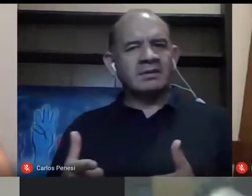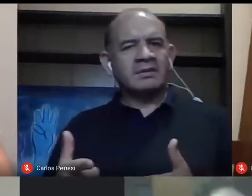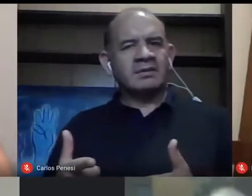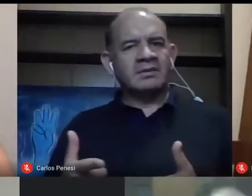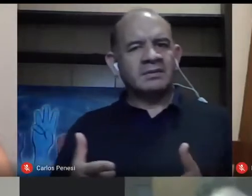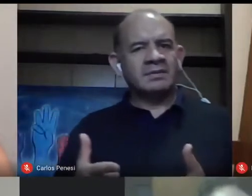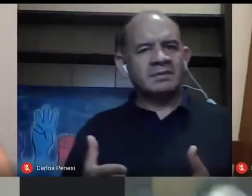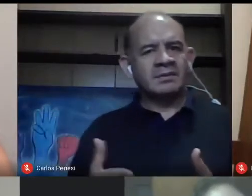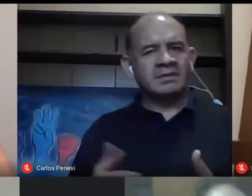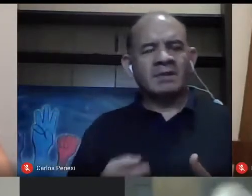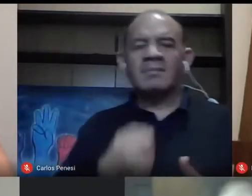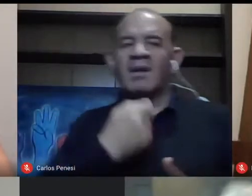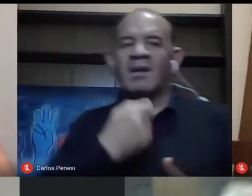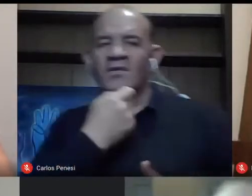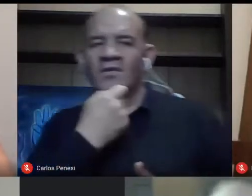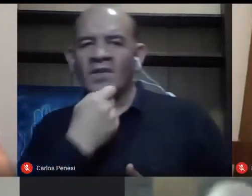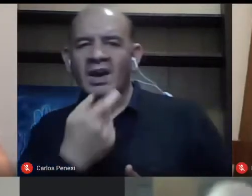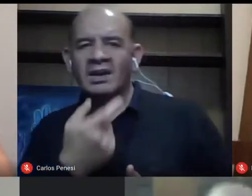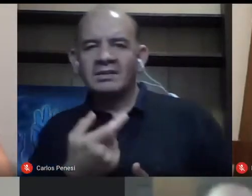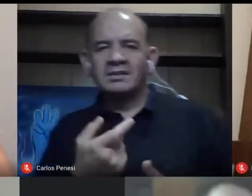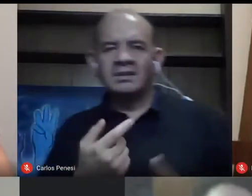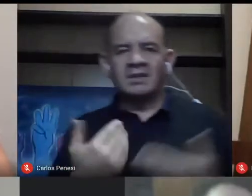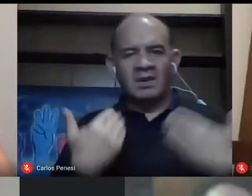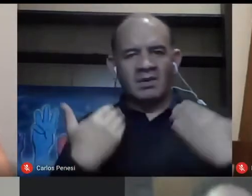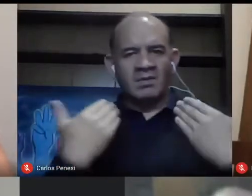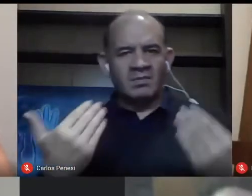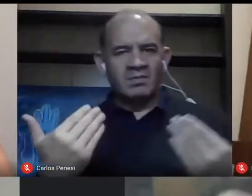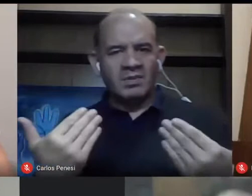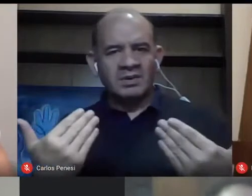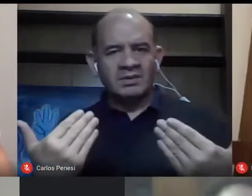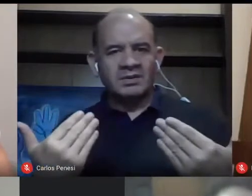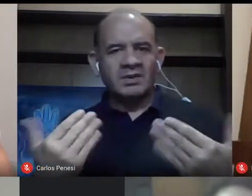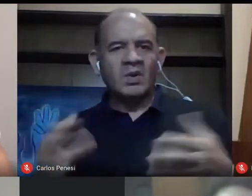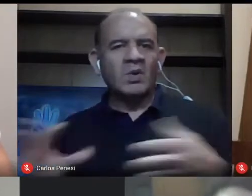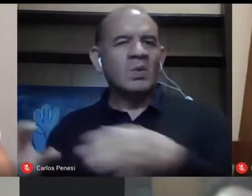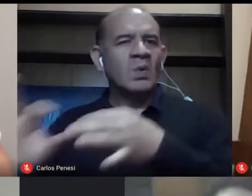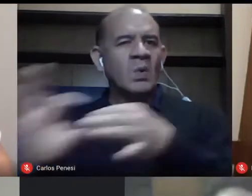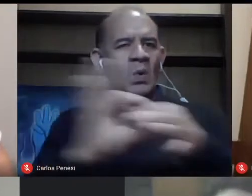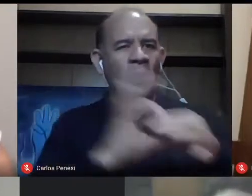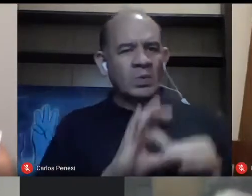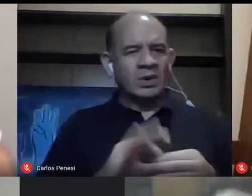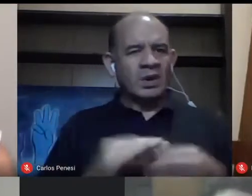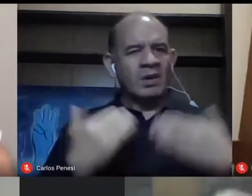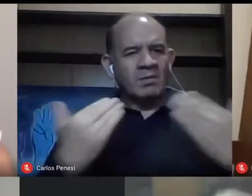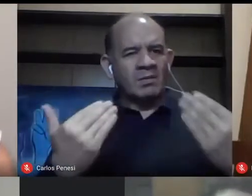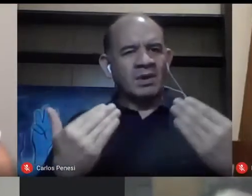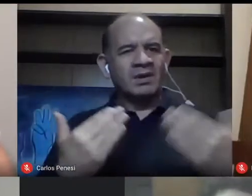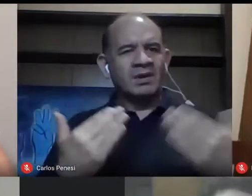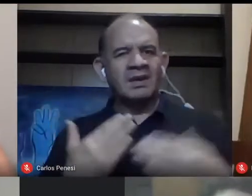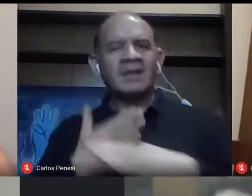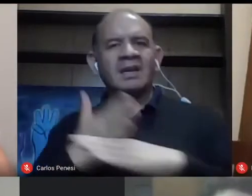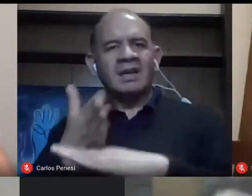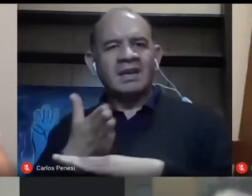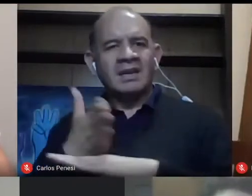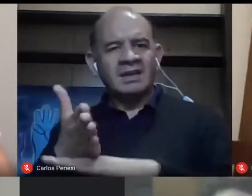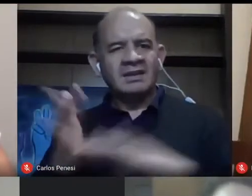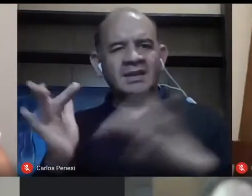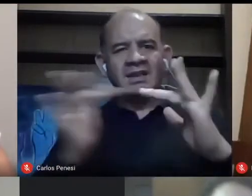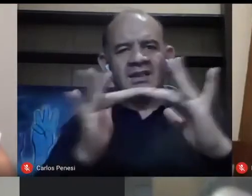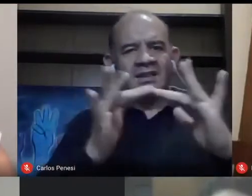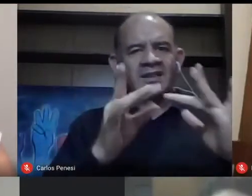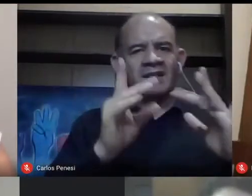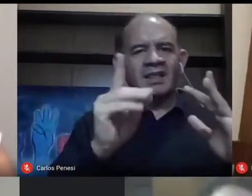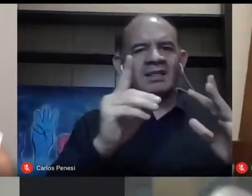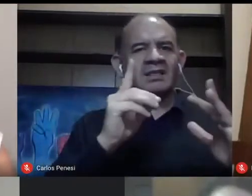también es factible generar ahí la posibilidad de que utilicen DSpace también